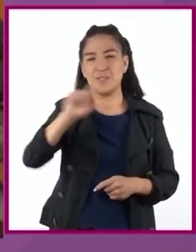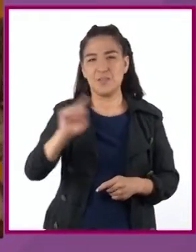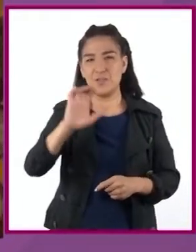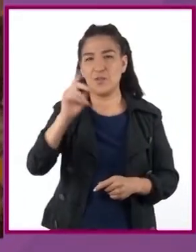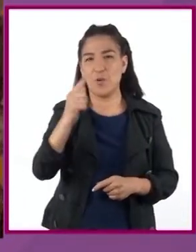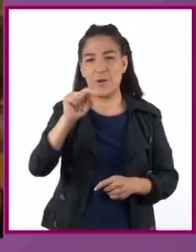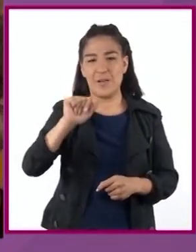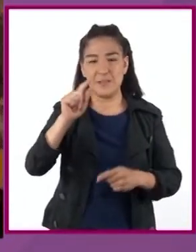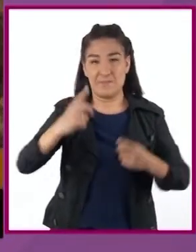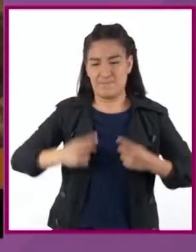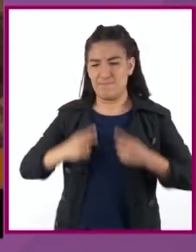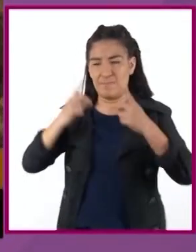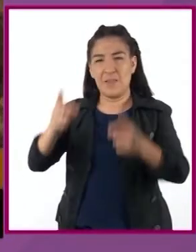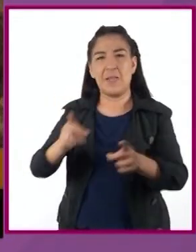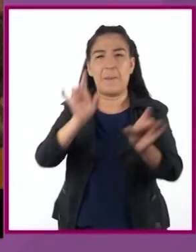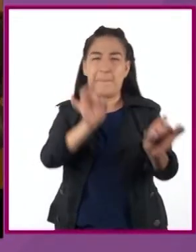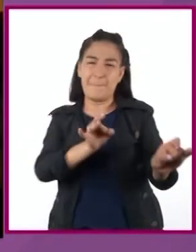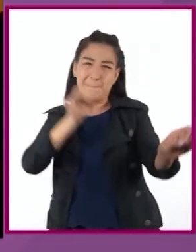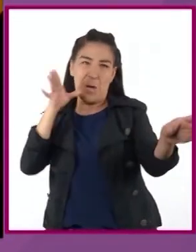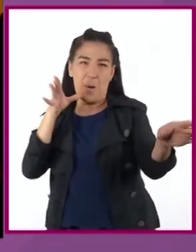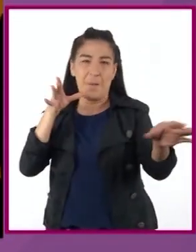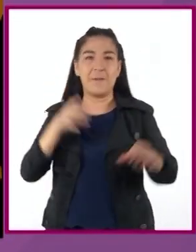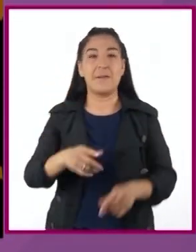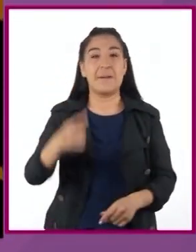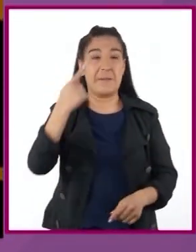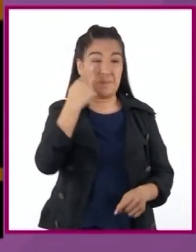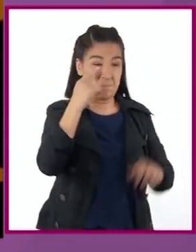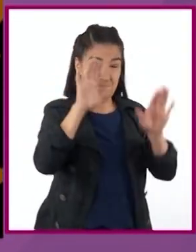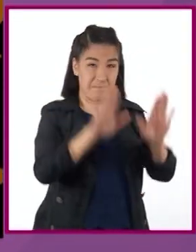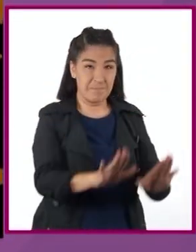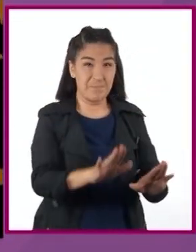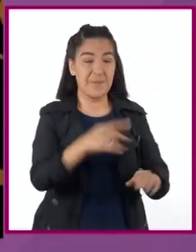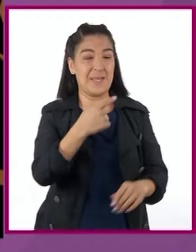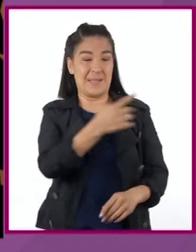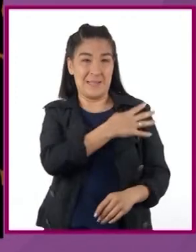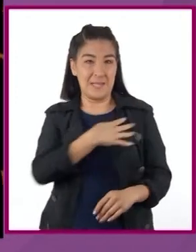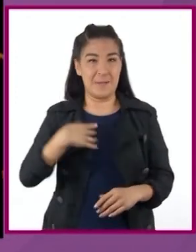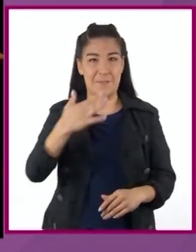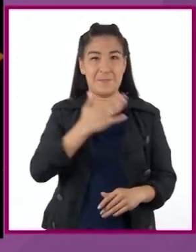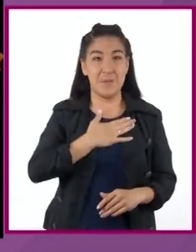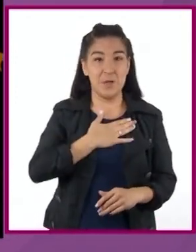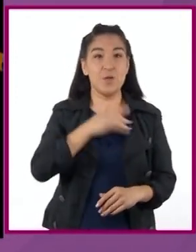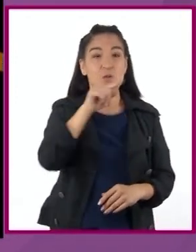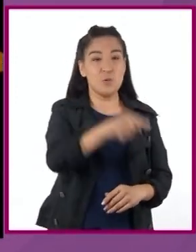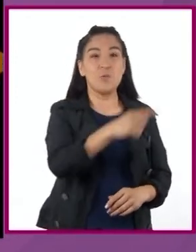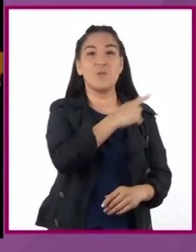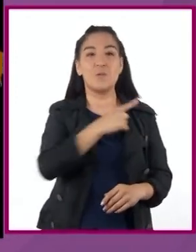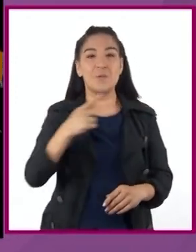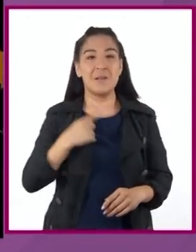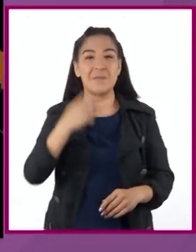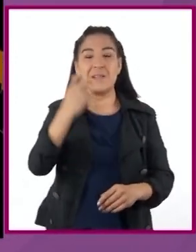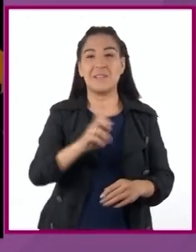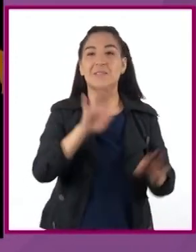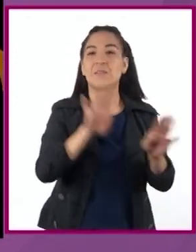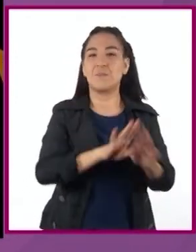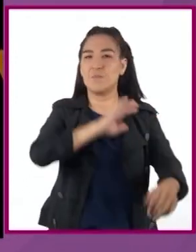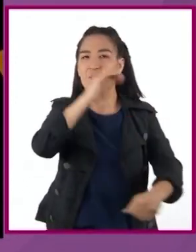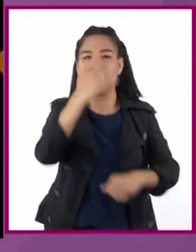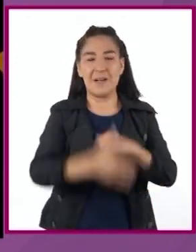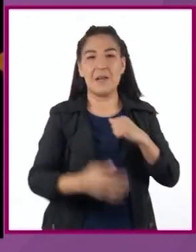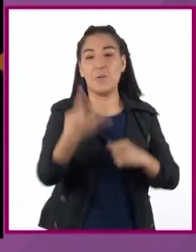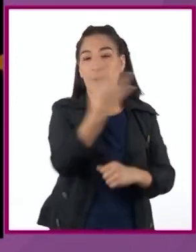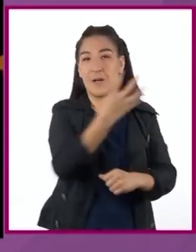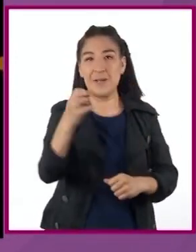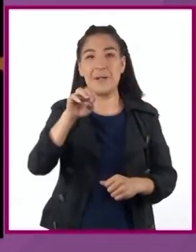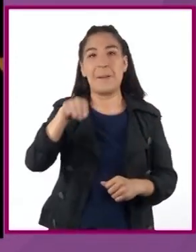y escudos poderosos, diciéndoles: «Mirad, hijos míos, que habéis de destruir a los 400